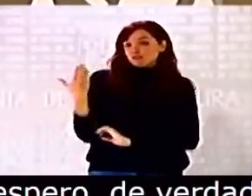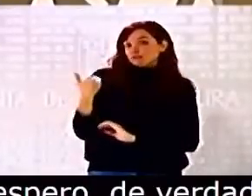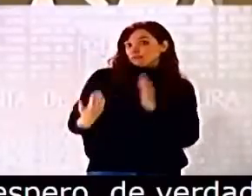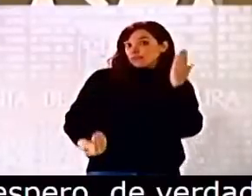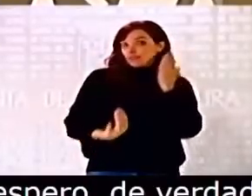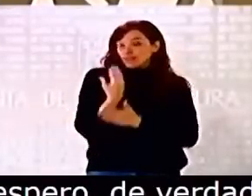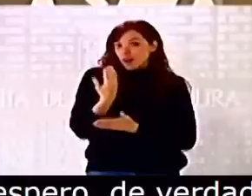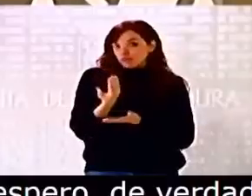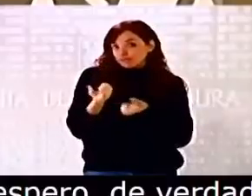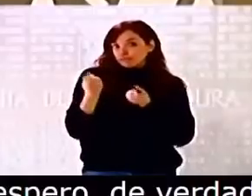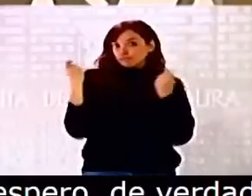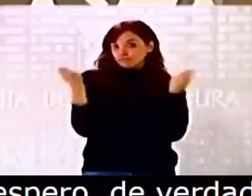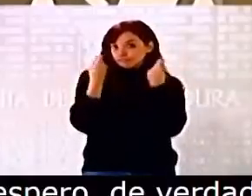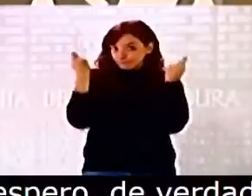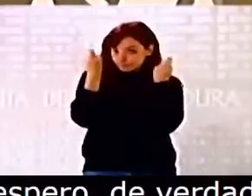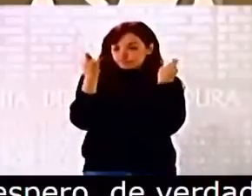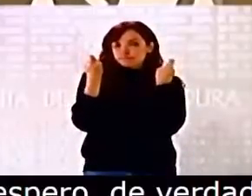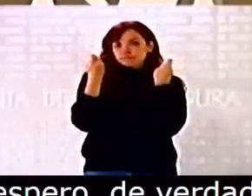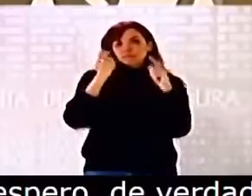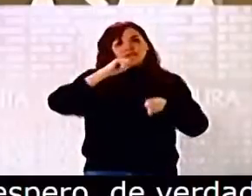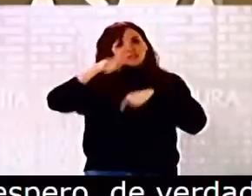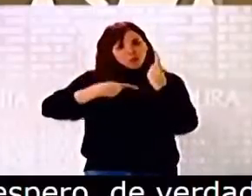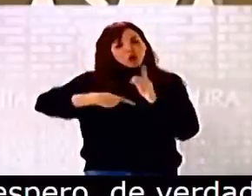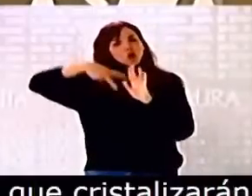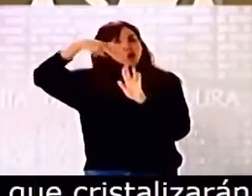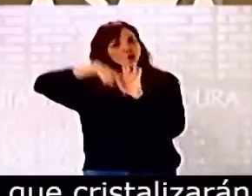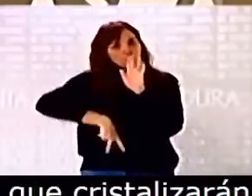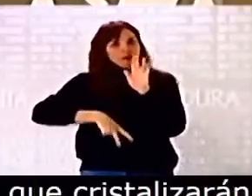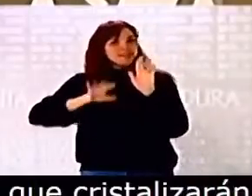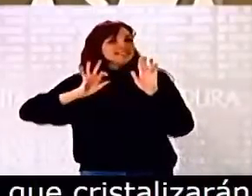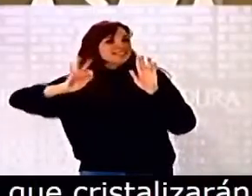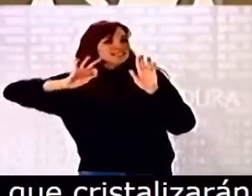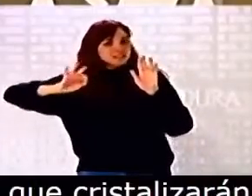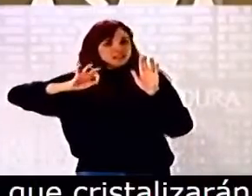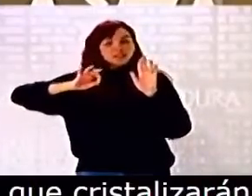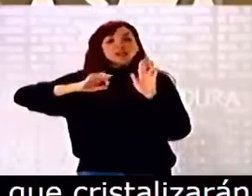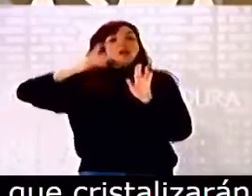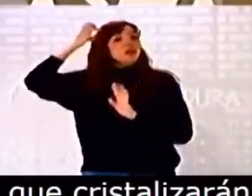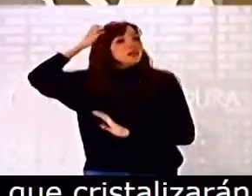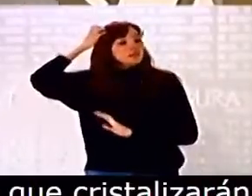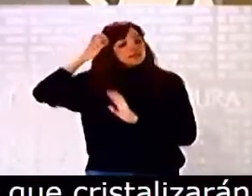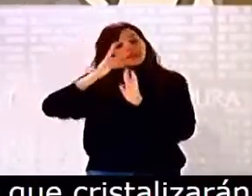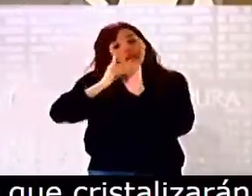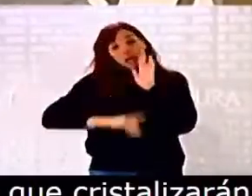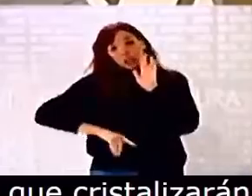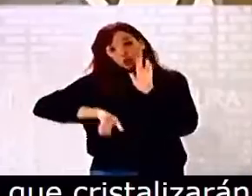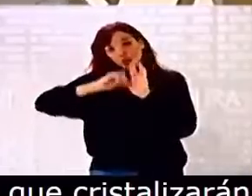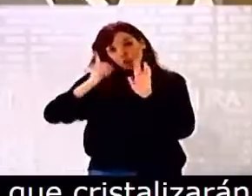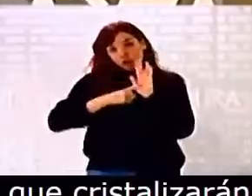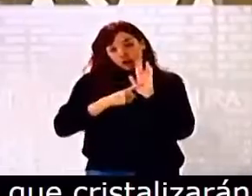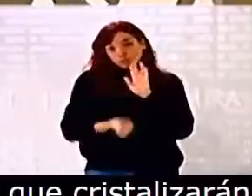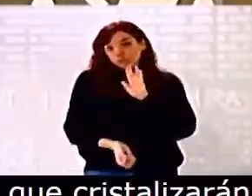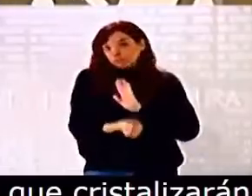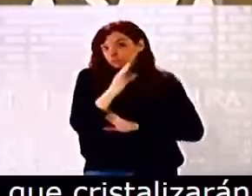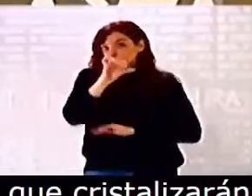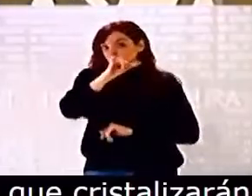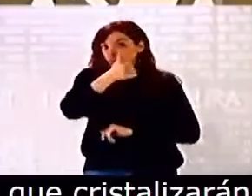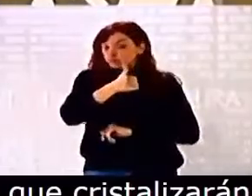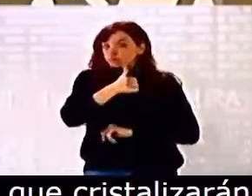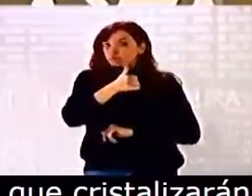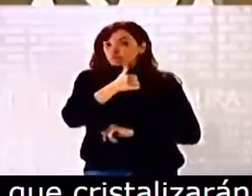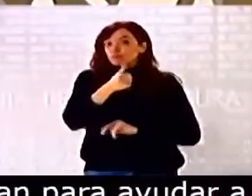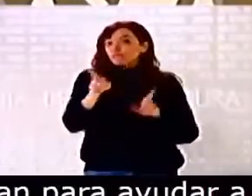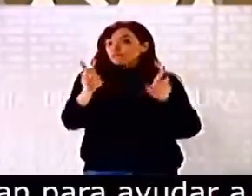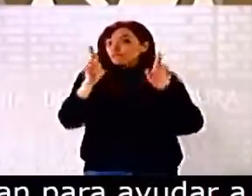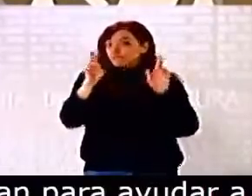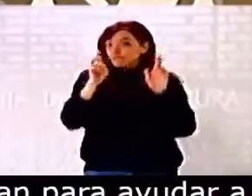que cristalizarán en una norma específica con rango de decreto ley sirvan para ayudar a esas personas que ahora